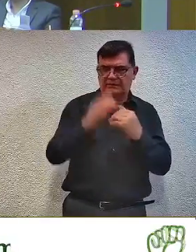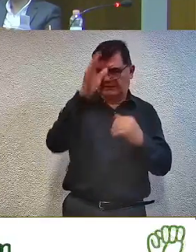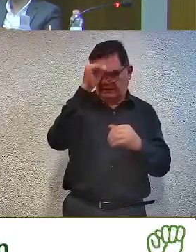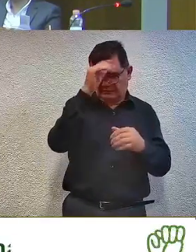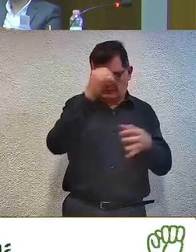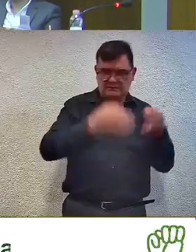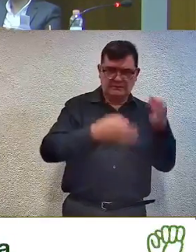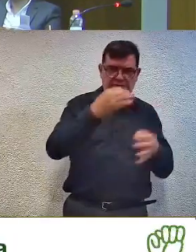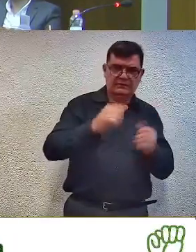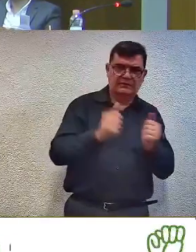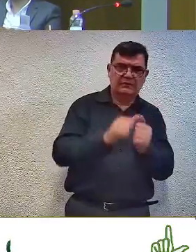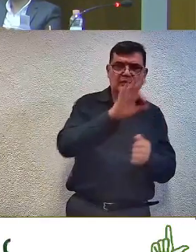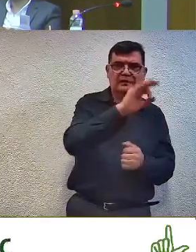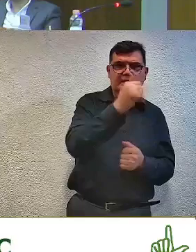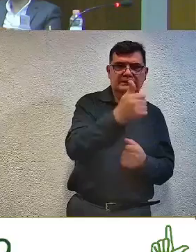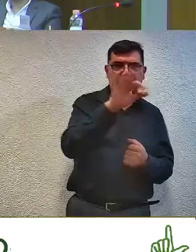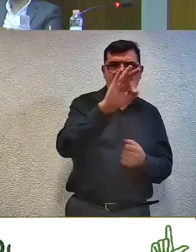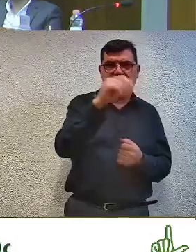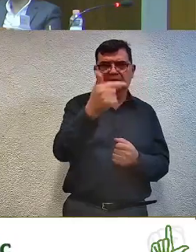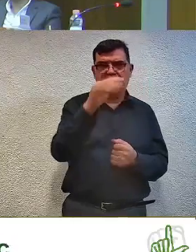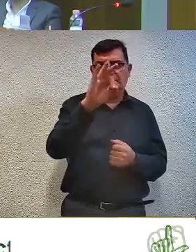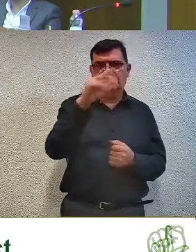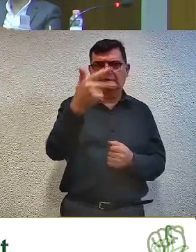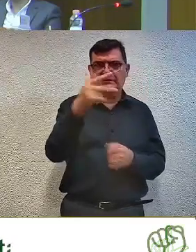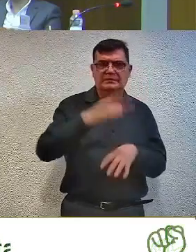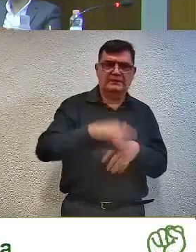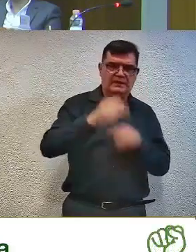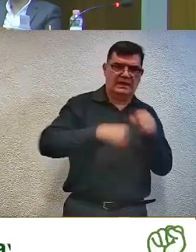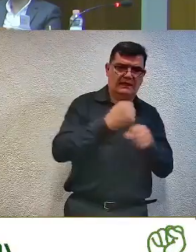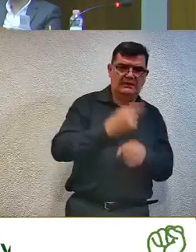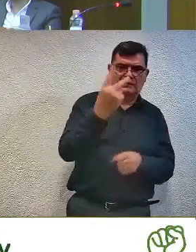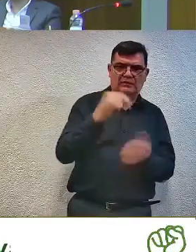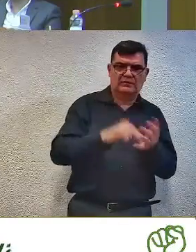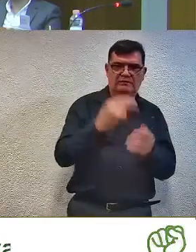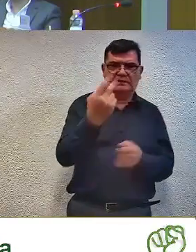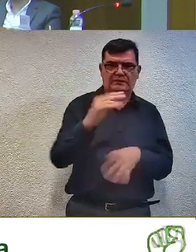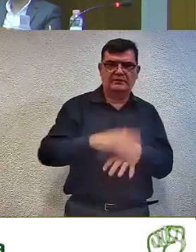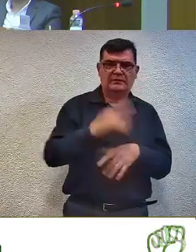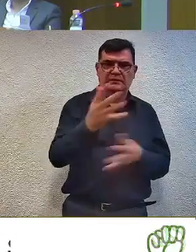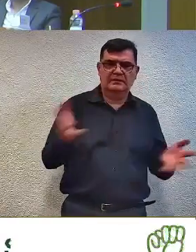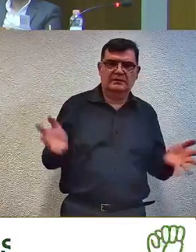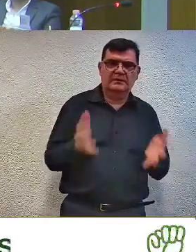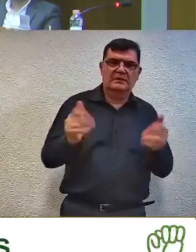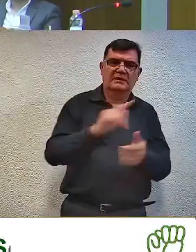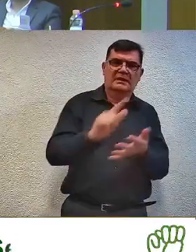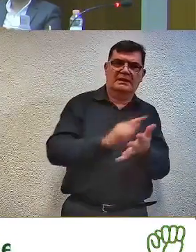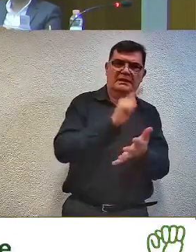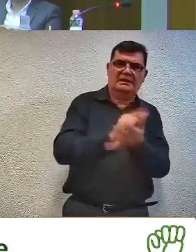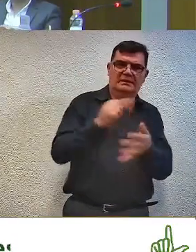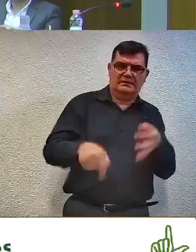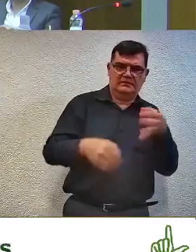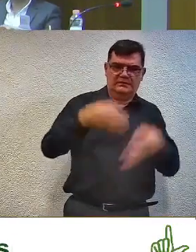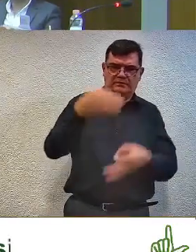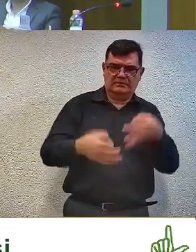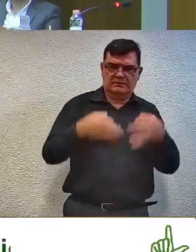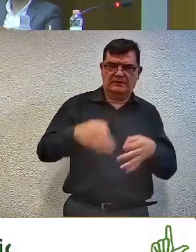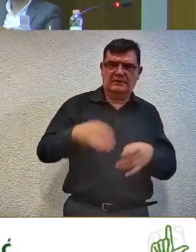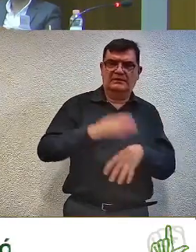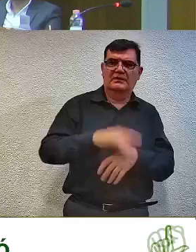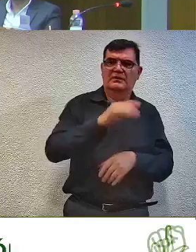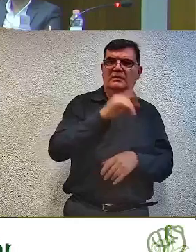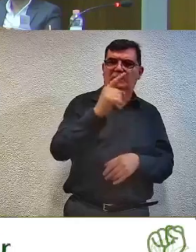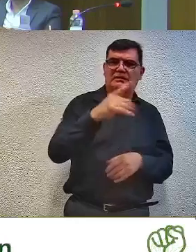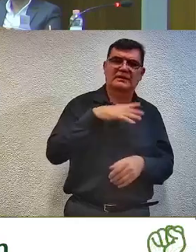tribunal 46, 47 y 48 de este año, promovidos por la representante legal de este tribunal electoral, una